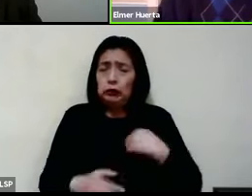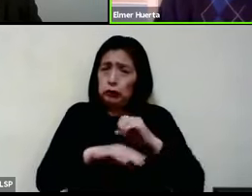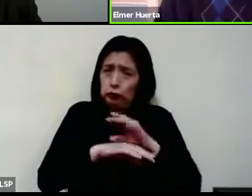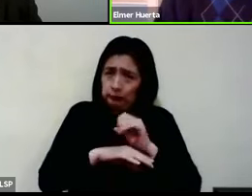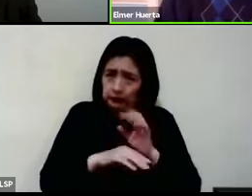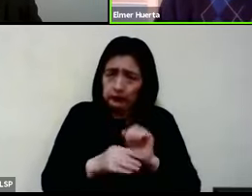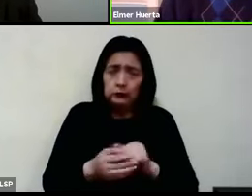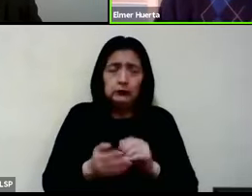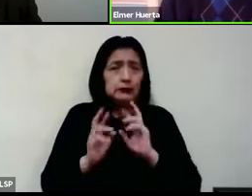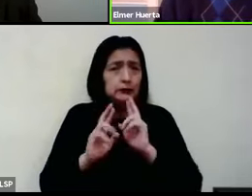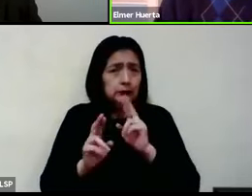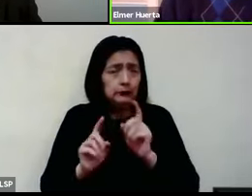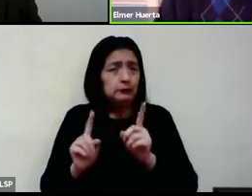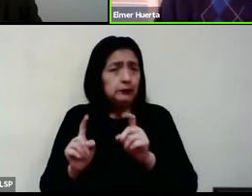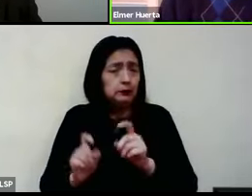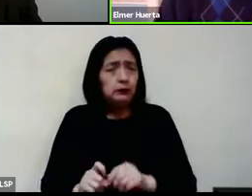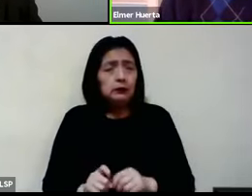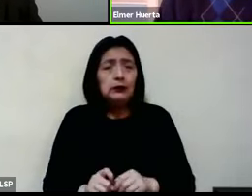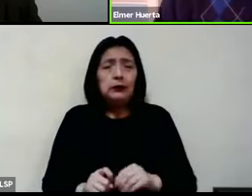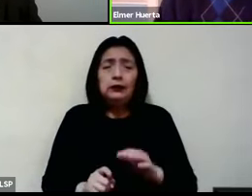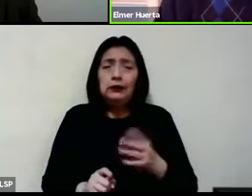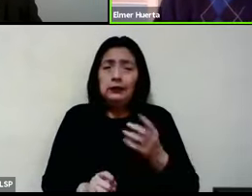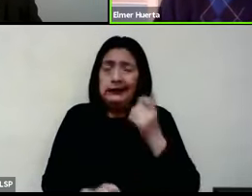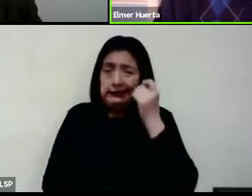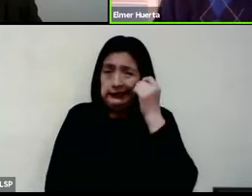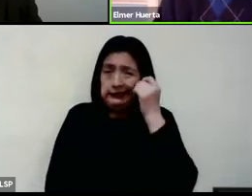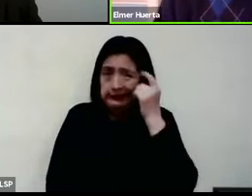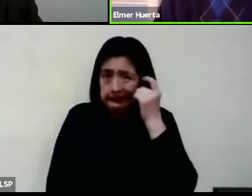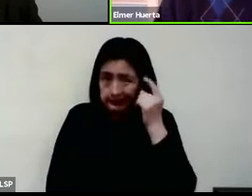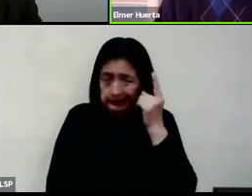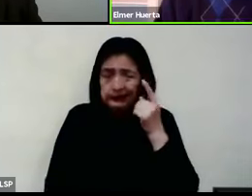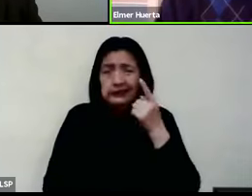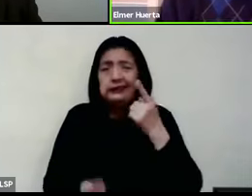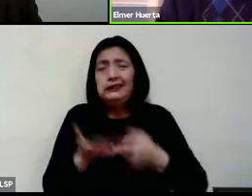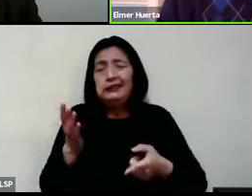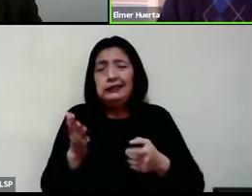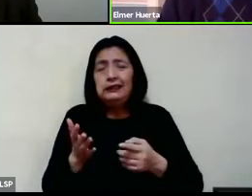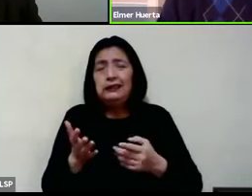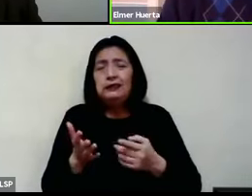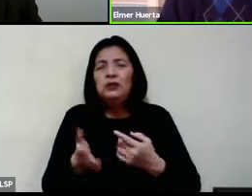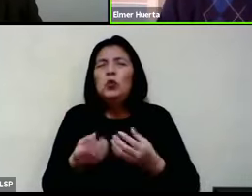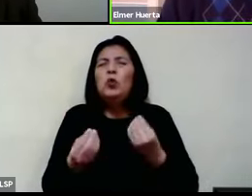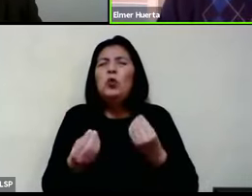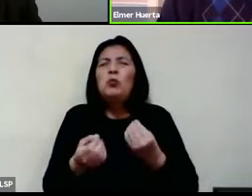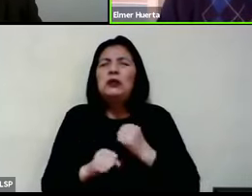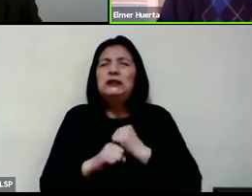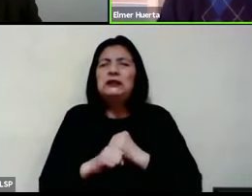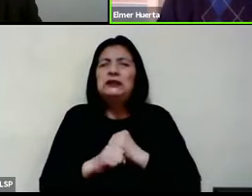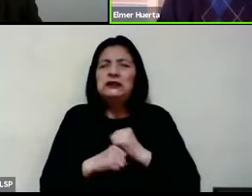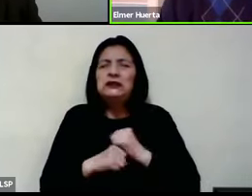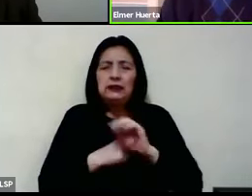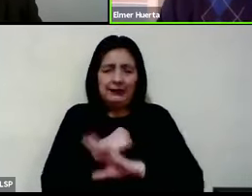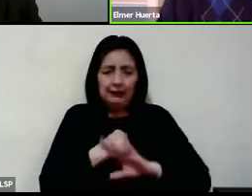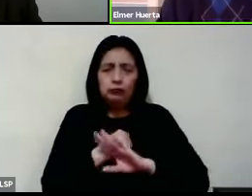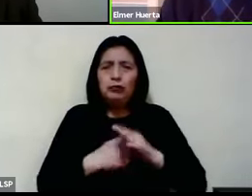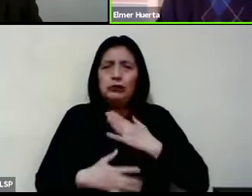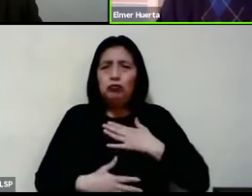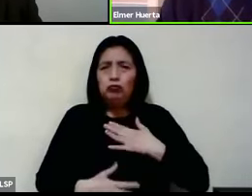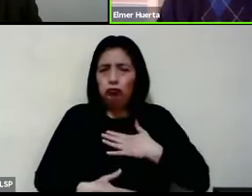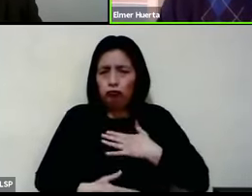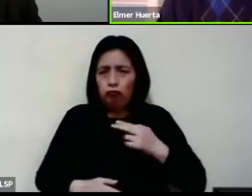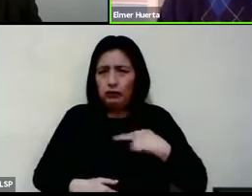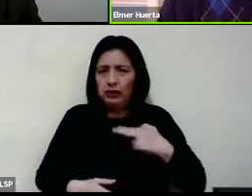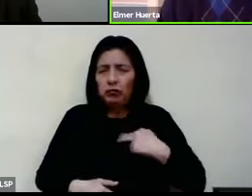Para responder a esta pregunta, hay que entender qué cosa es el sistema de defensa del cuerpo humano. ¿Qué